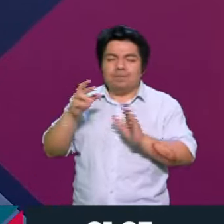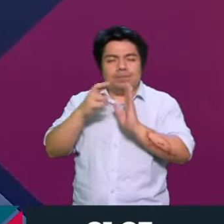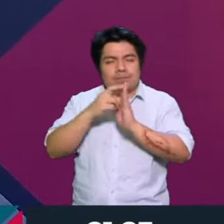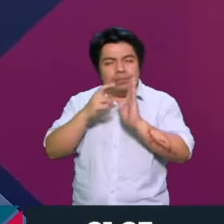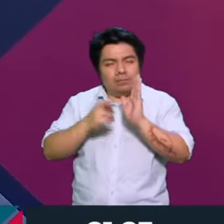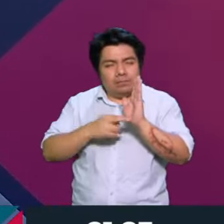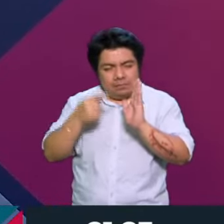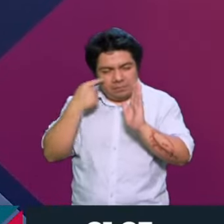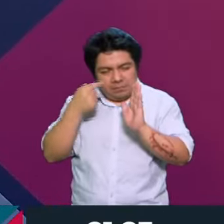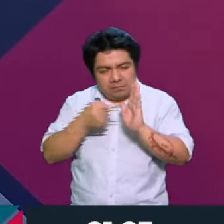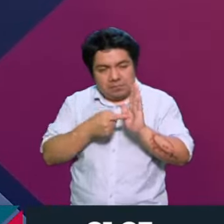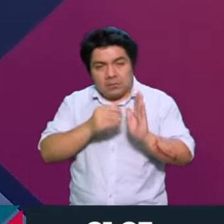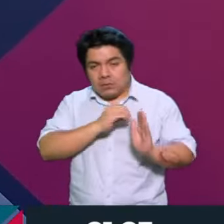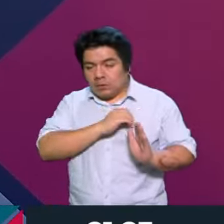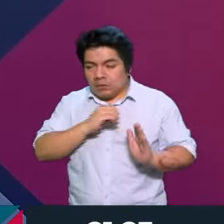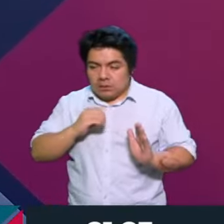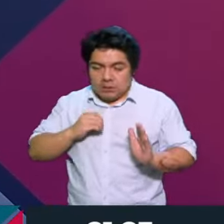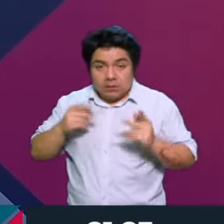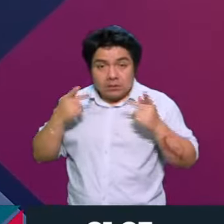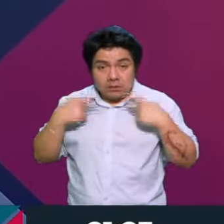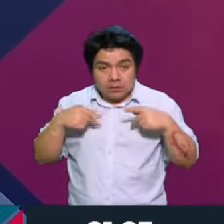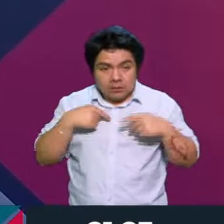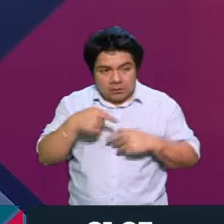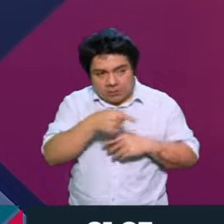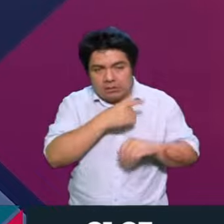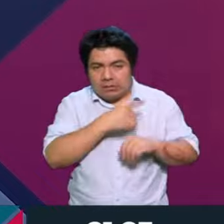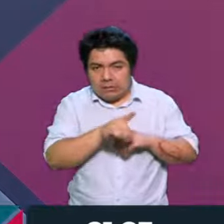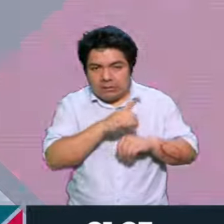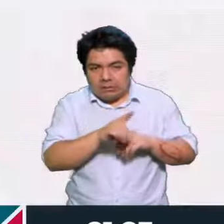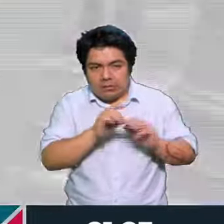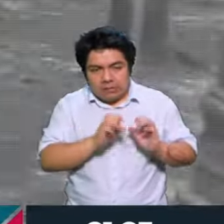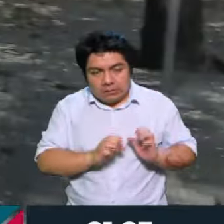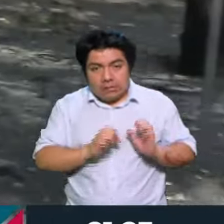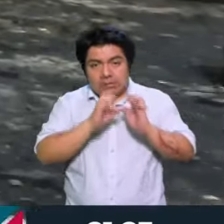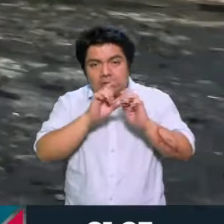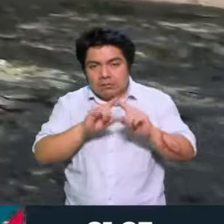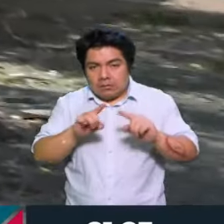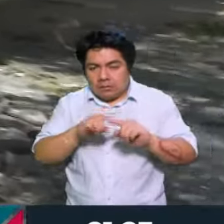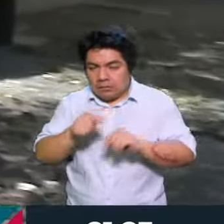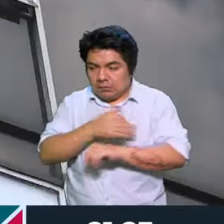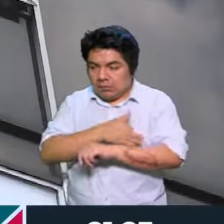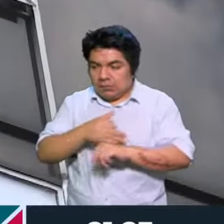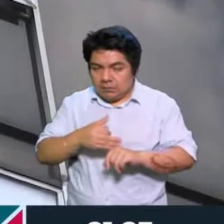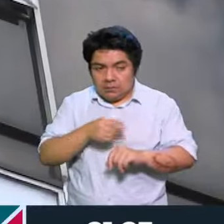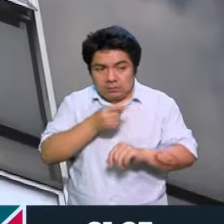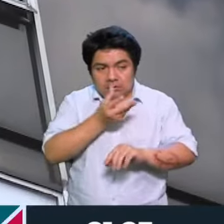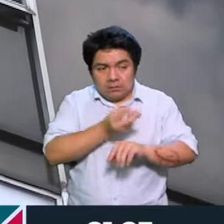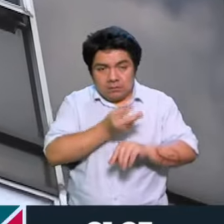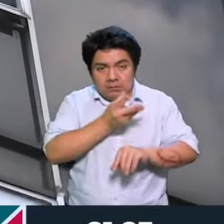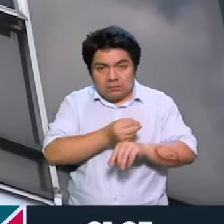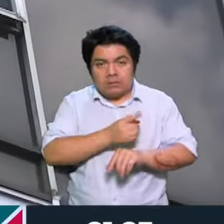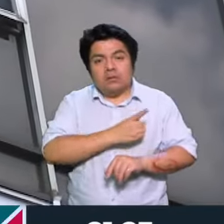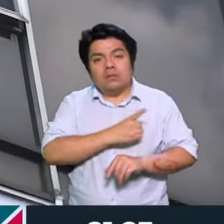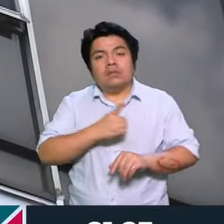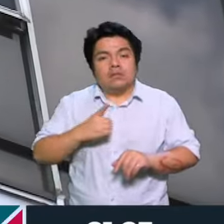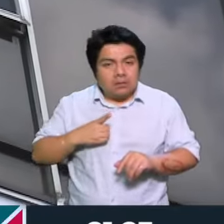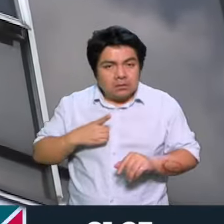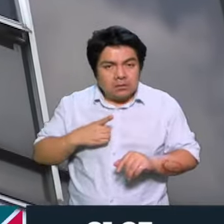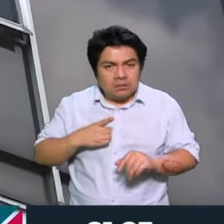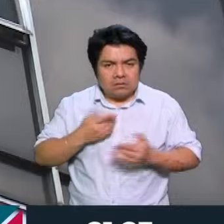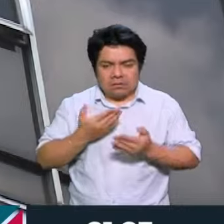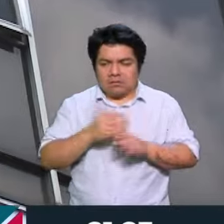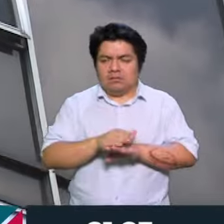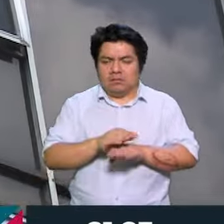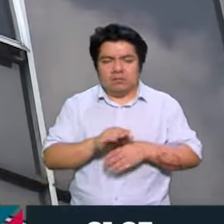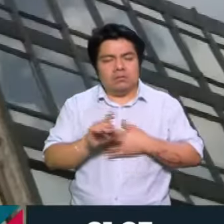normatividad en la que obligaban a los damnificados de edificios multifamiliares que se tenían que reconstruir a ser deudores de la banca.